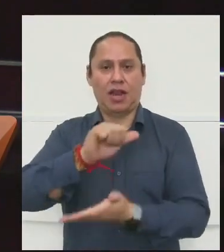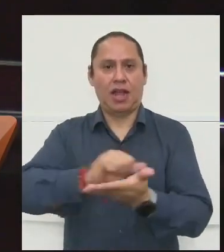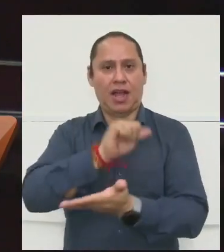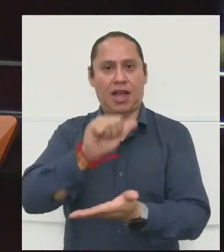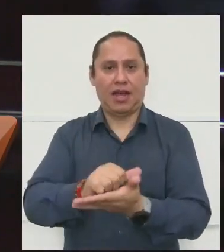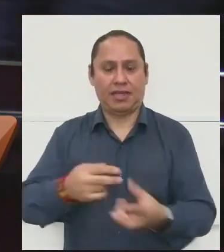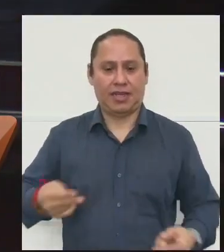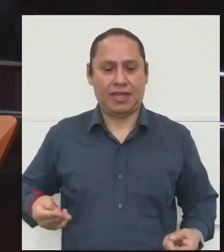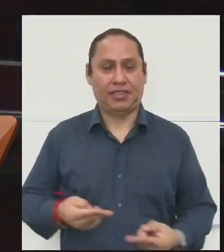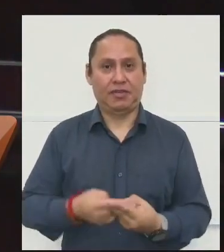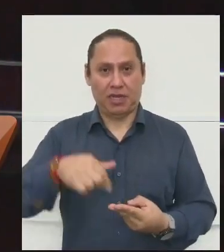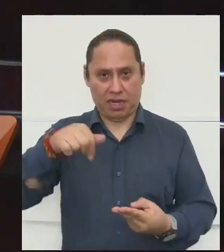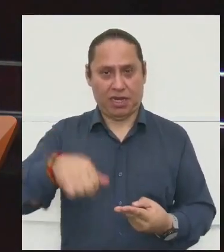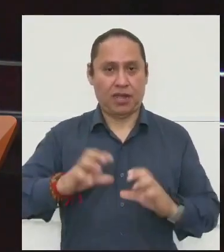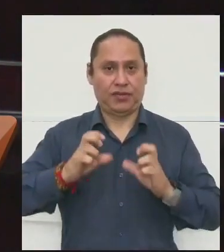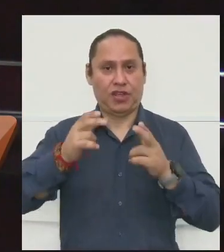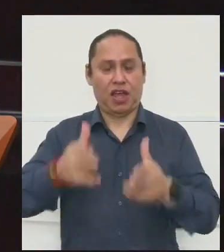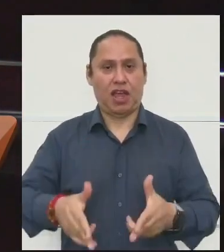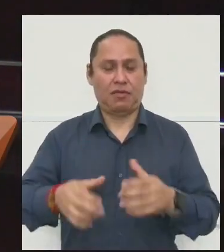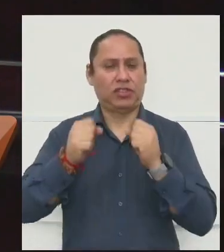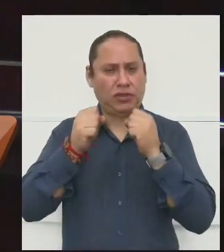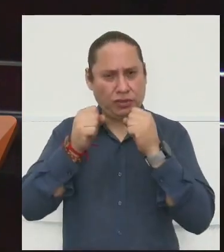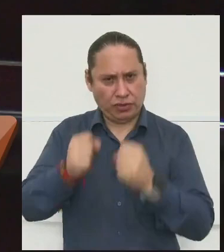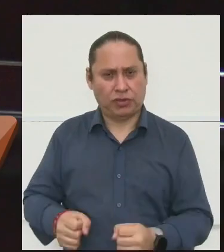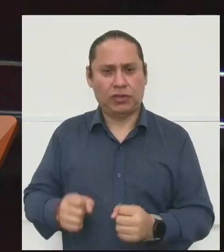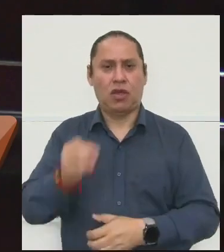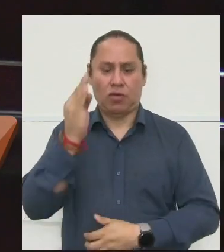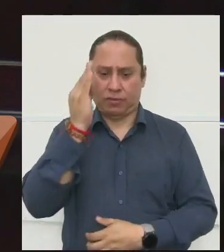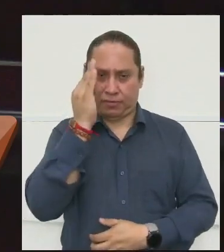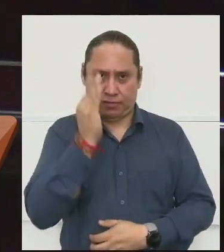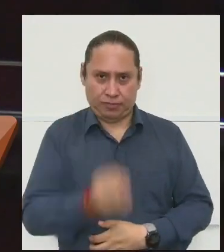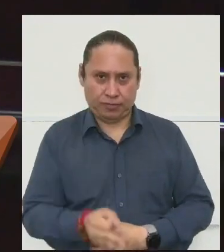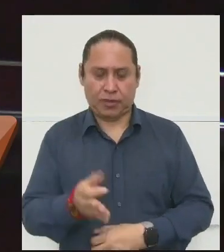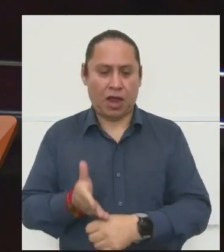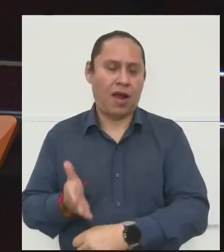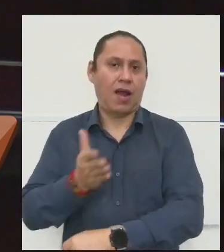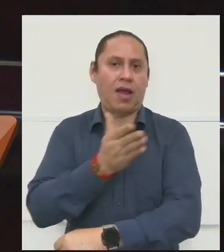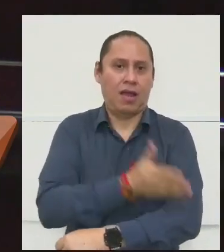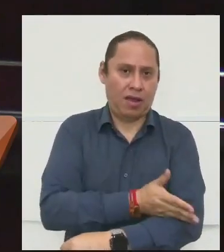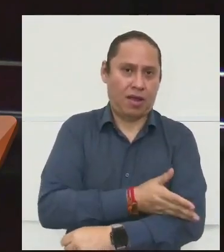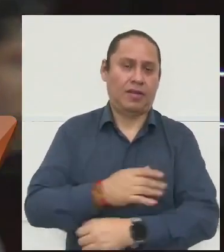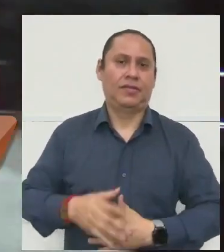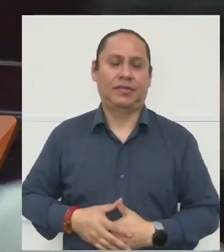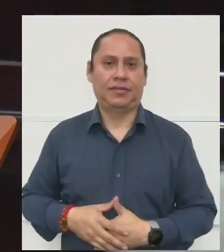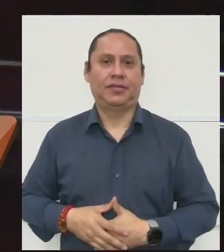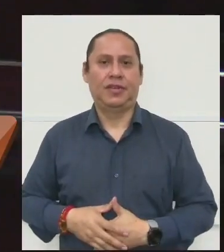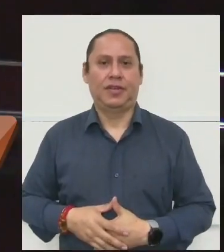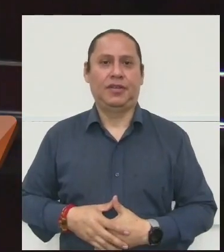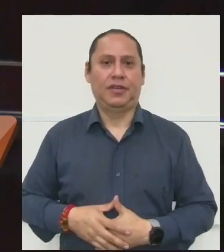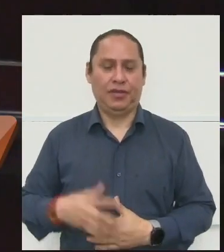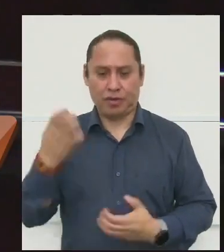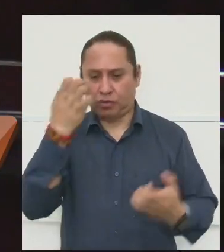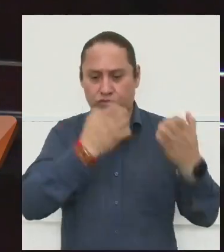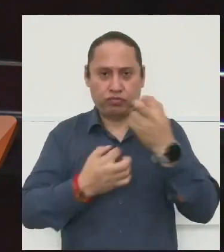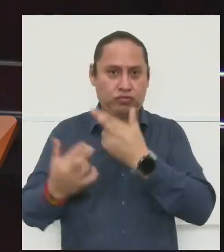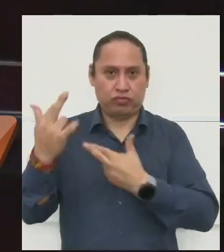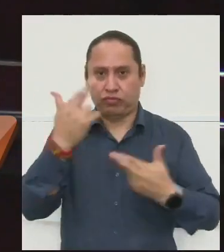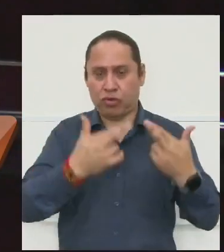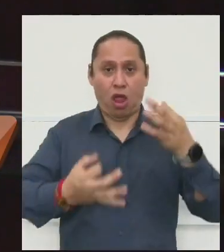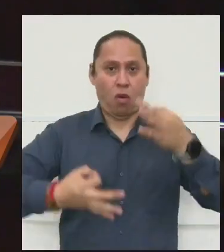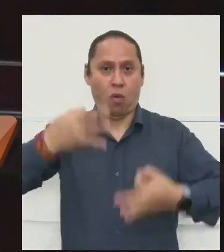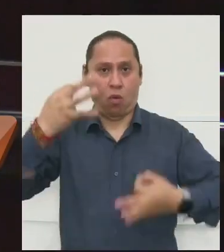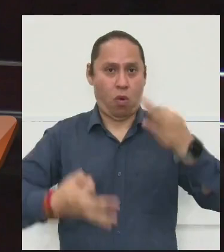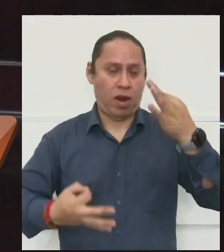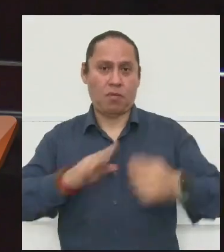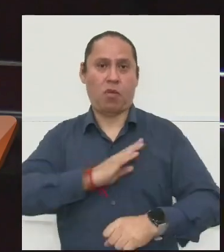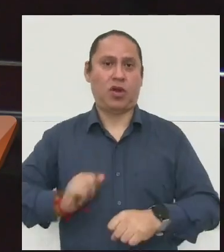del Estado de Chiapas a garantizar que se acepten previamente avanz avaladas por el juez municipal